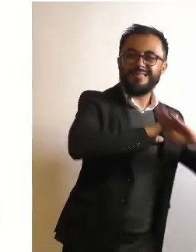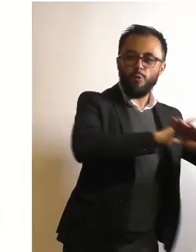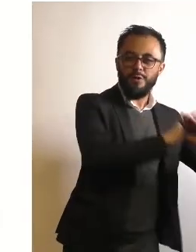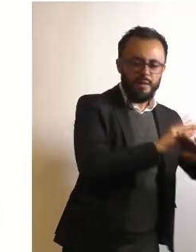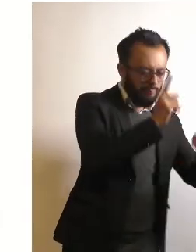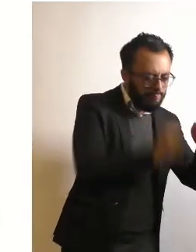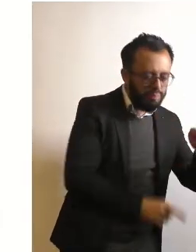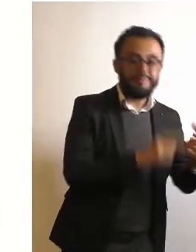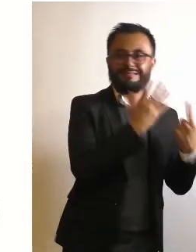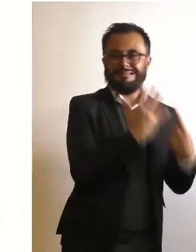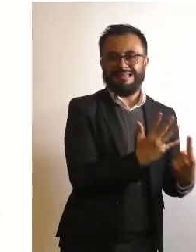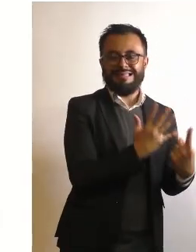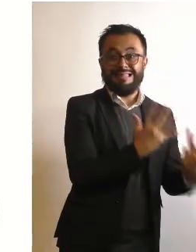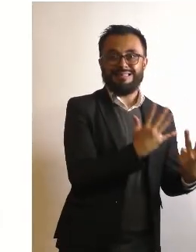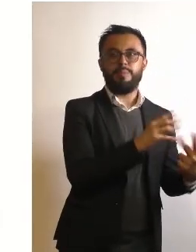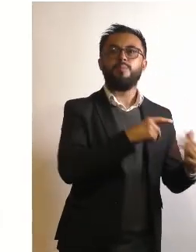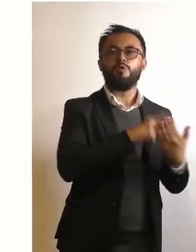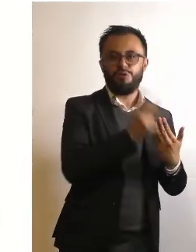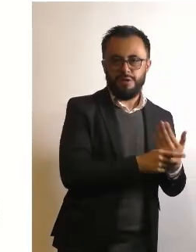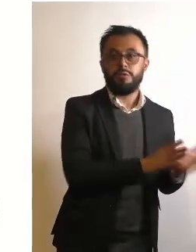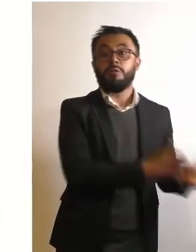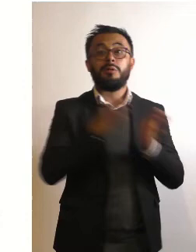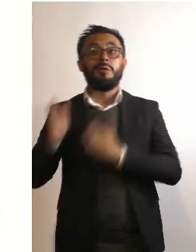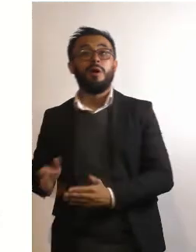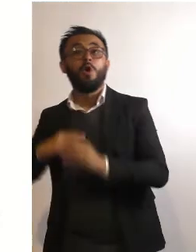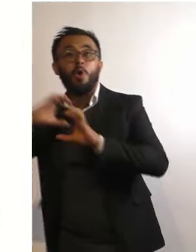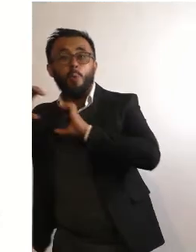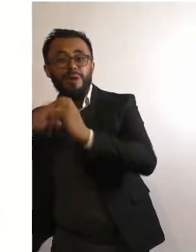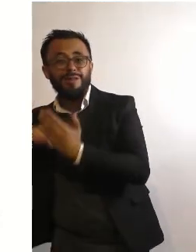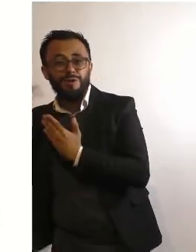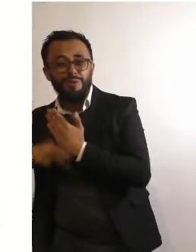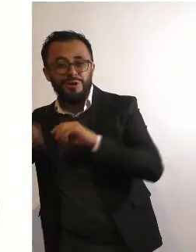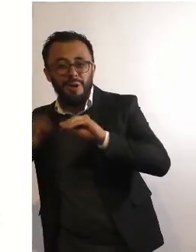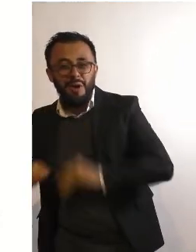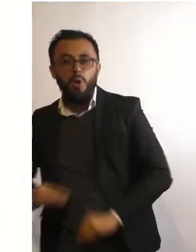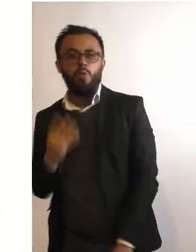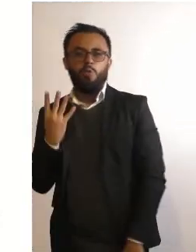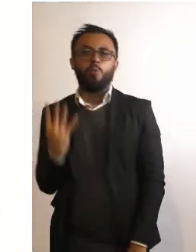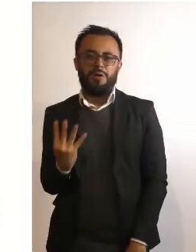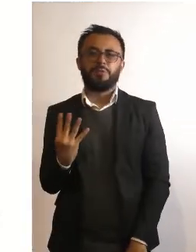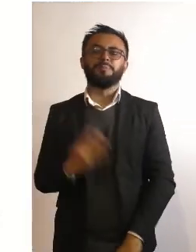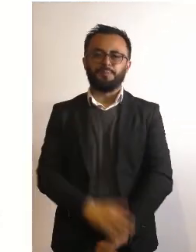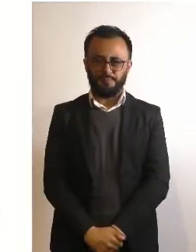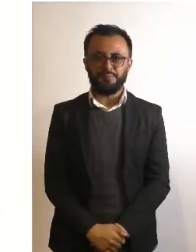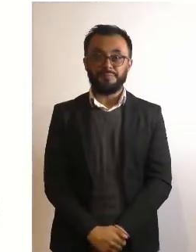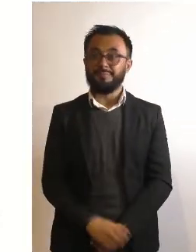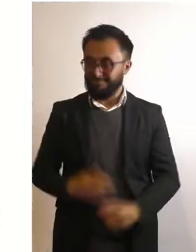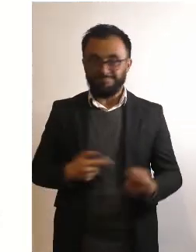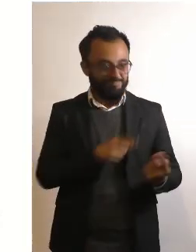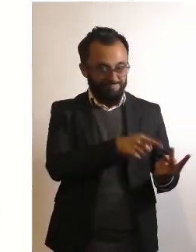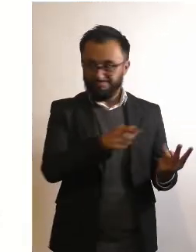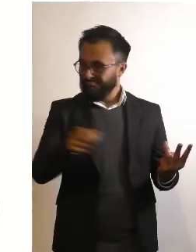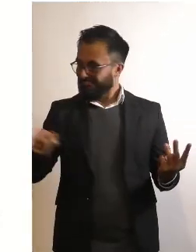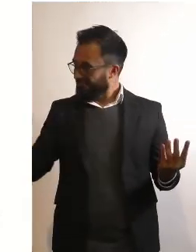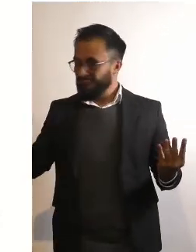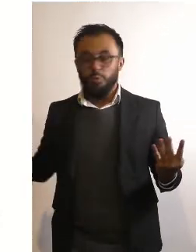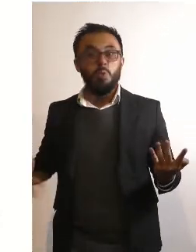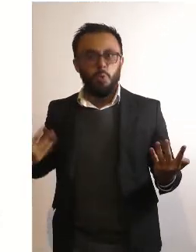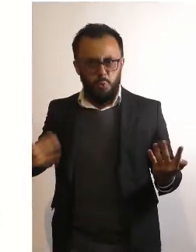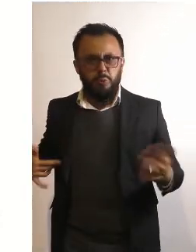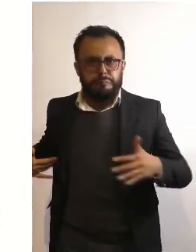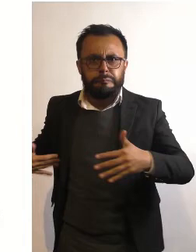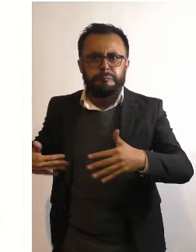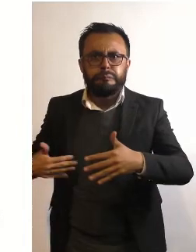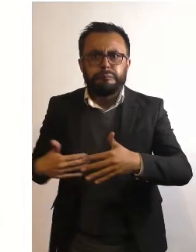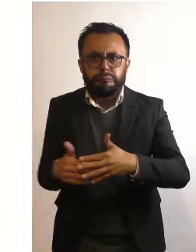4 proyectos. Y es así como hemos venido avanzando en estos